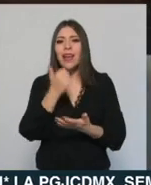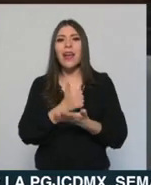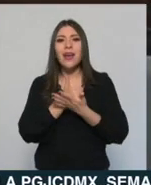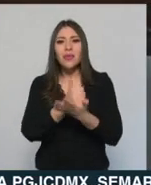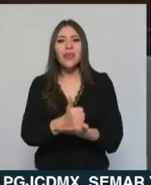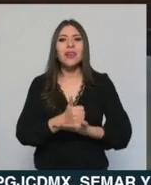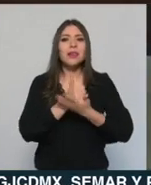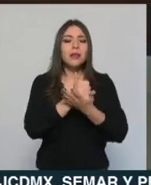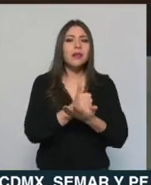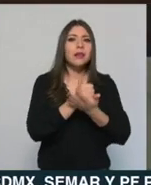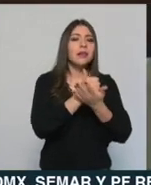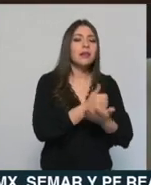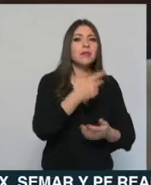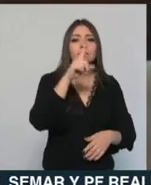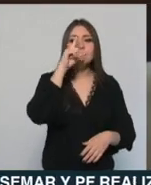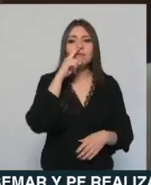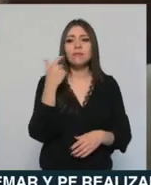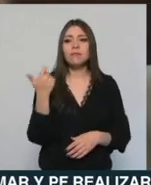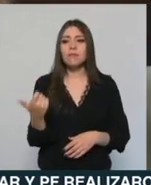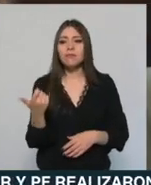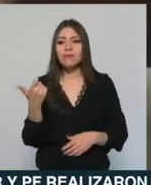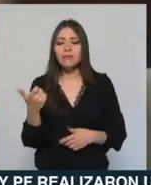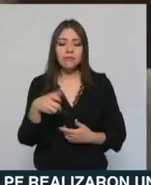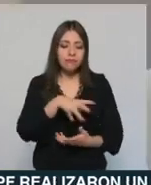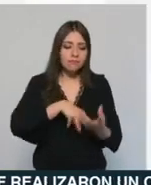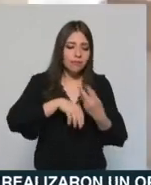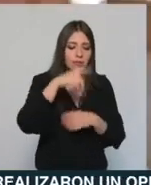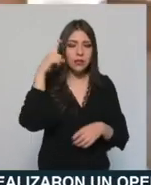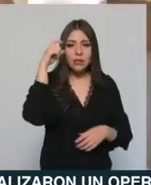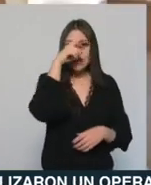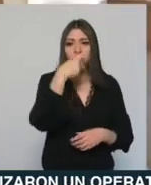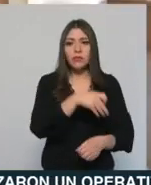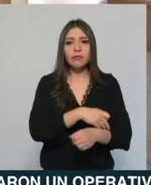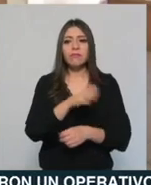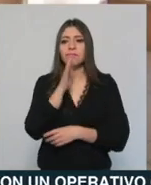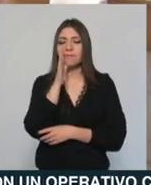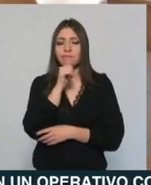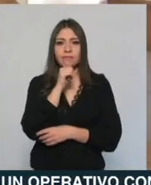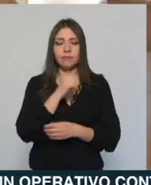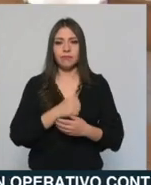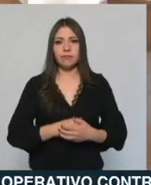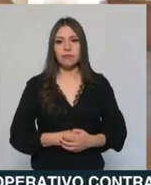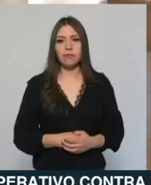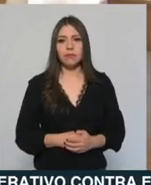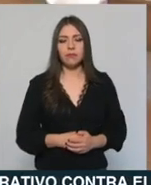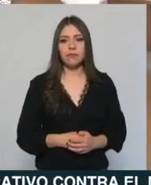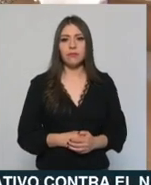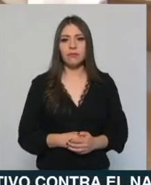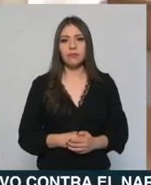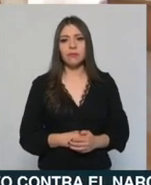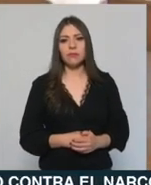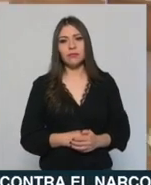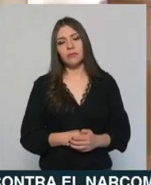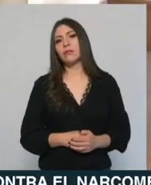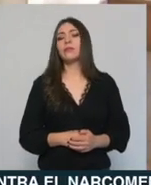sus condiciones familiares y económicas no lo permitieron. Se va a un hotel, habla con